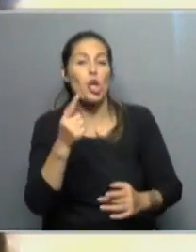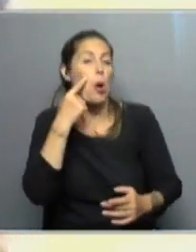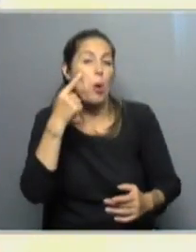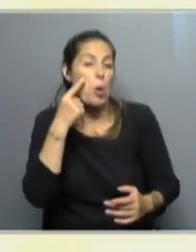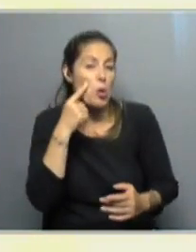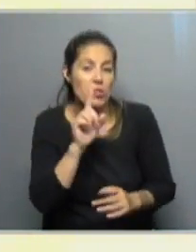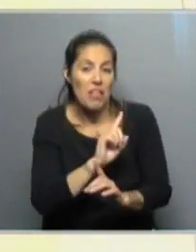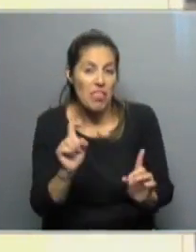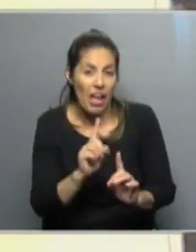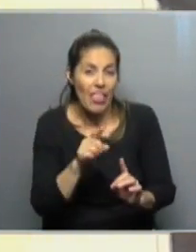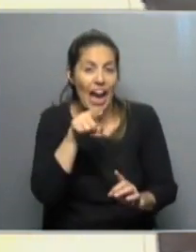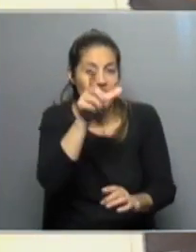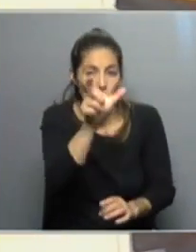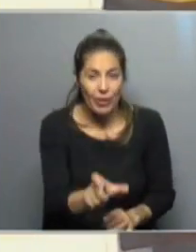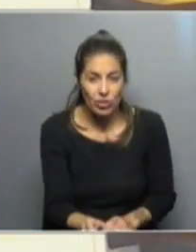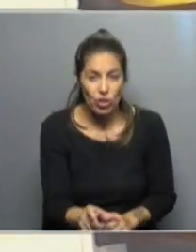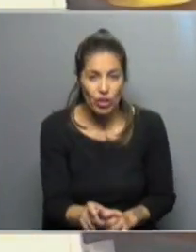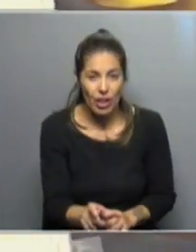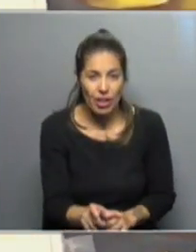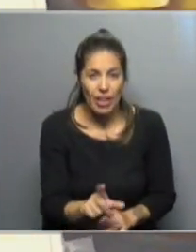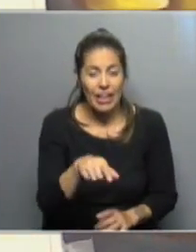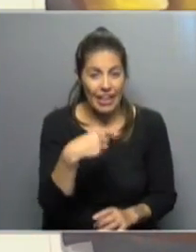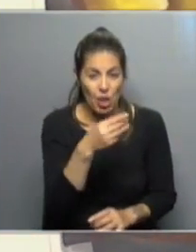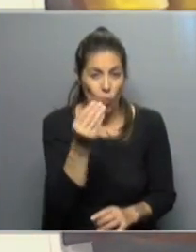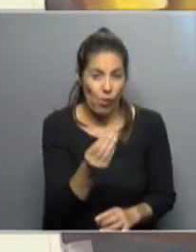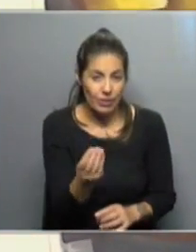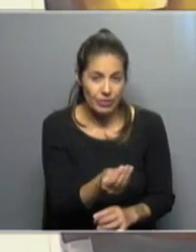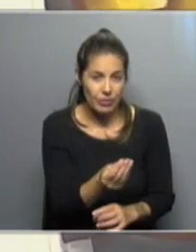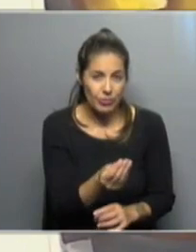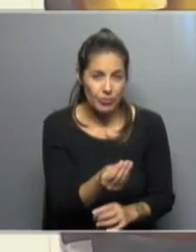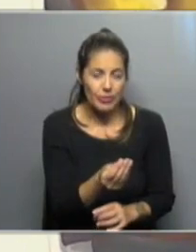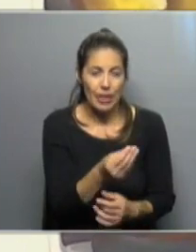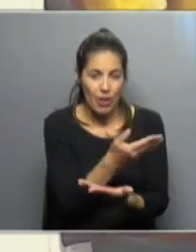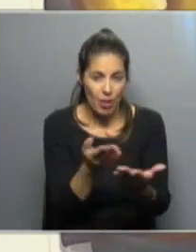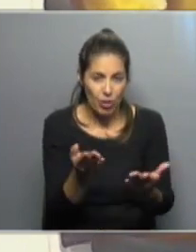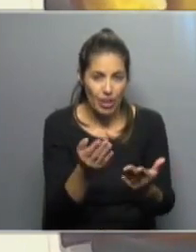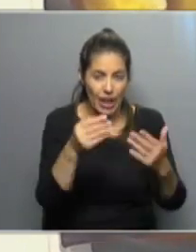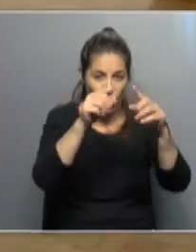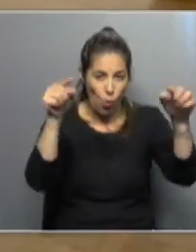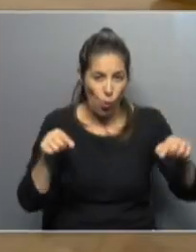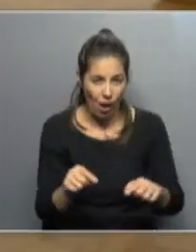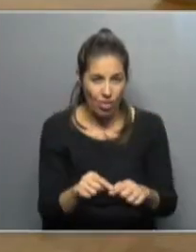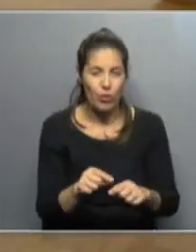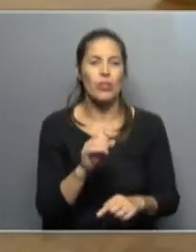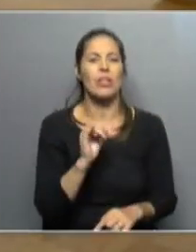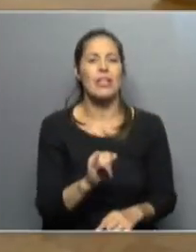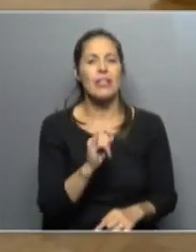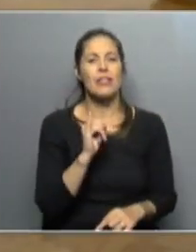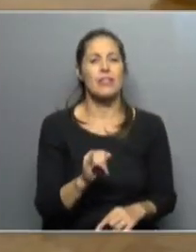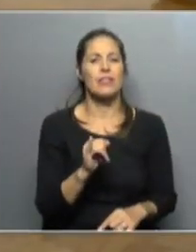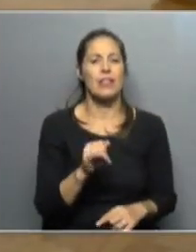para nada a esa persona que iban a plasmar en un cuadro. No, bueno, sí,